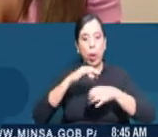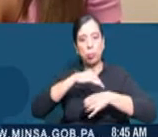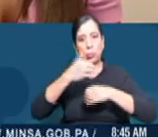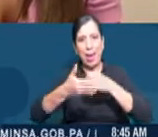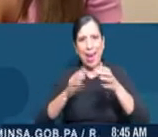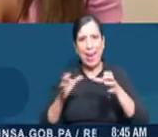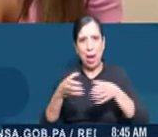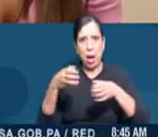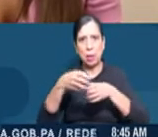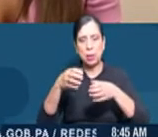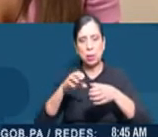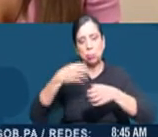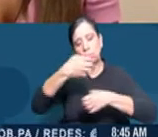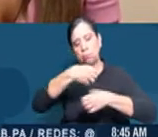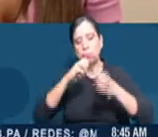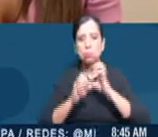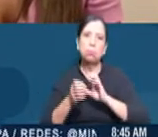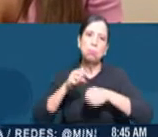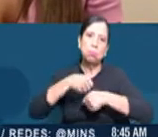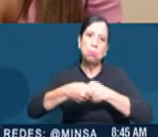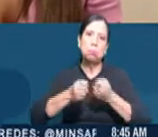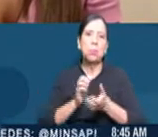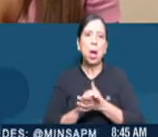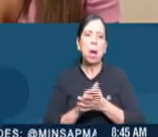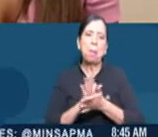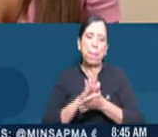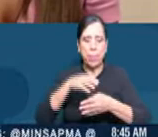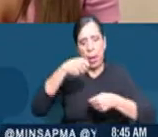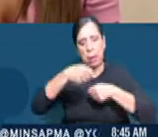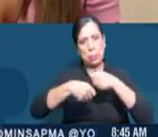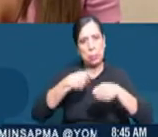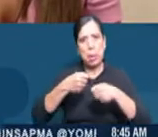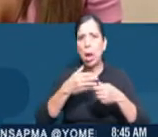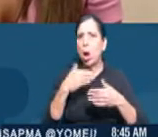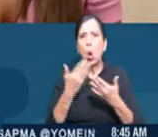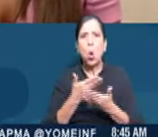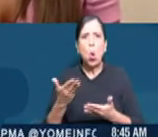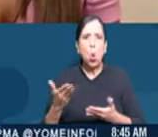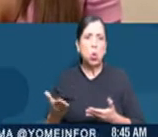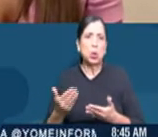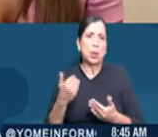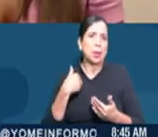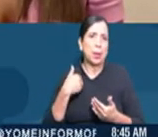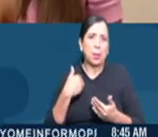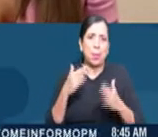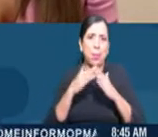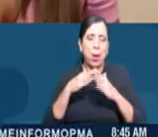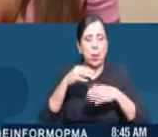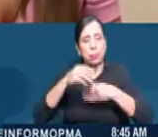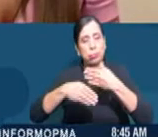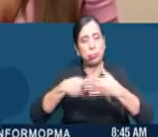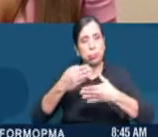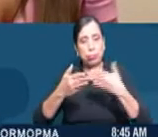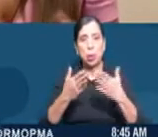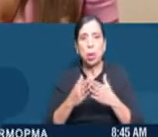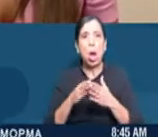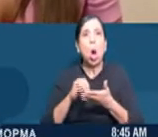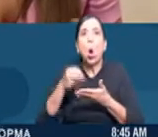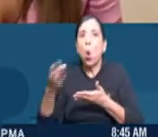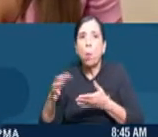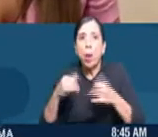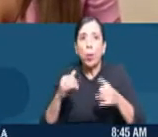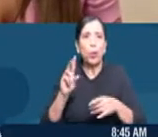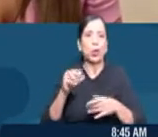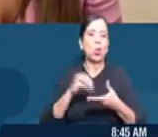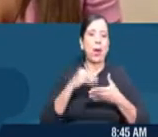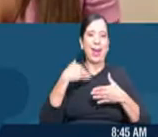juguetes sencillos. Muchas veces creemos que tenemos que tener algunos juguetes elaborados, pero muchas veces con cosas que ya tenemos en las